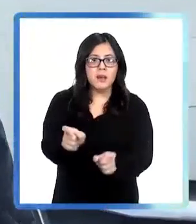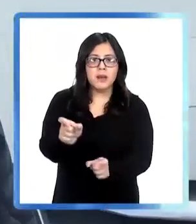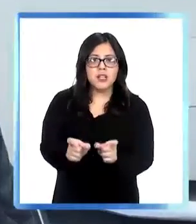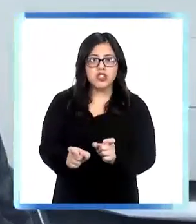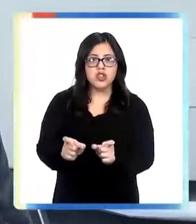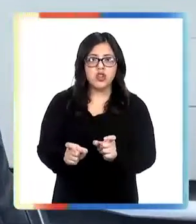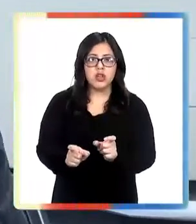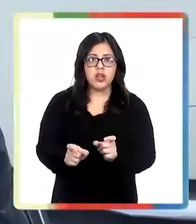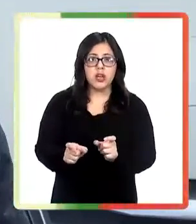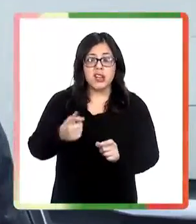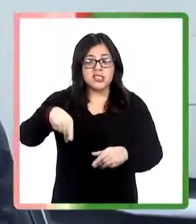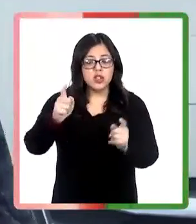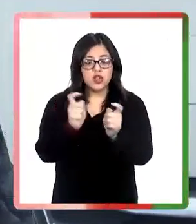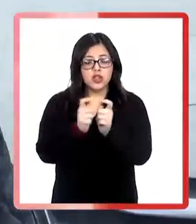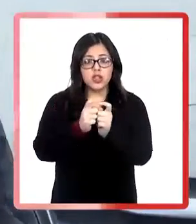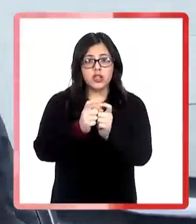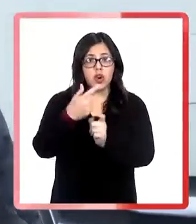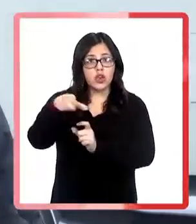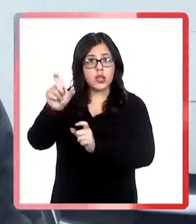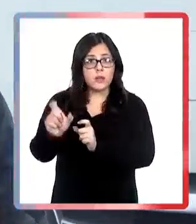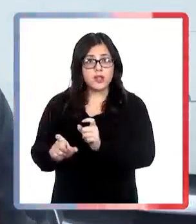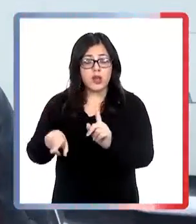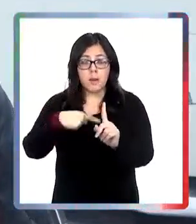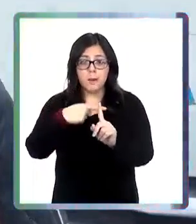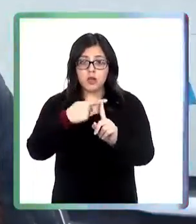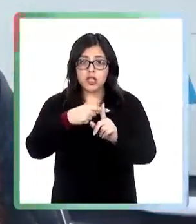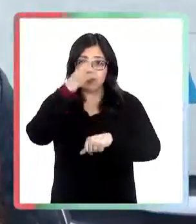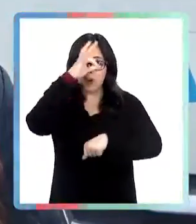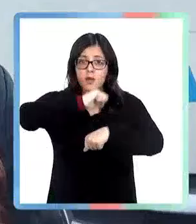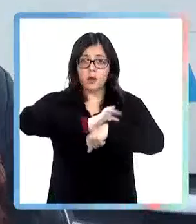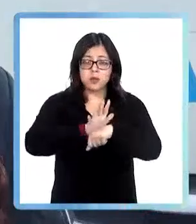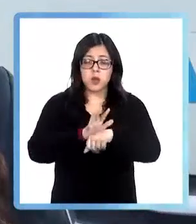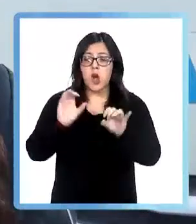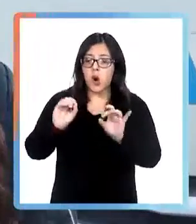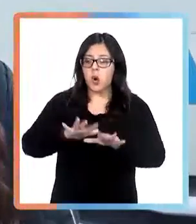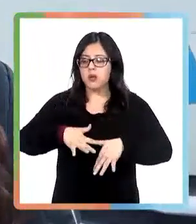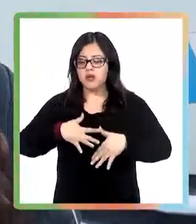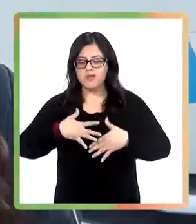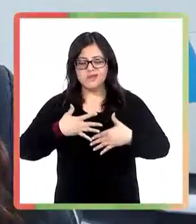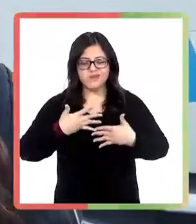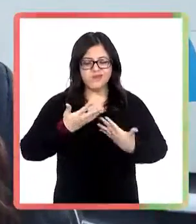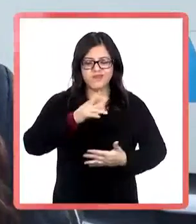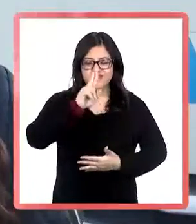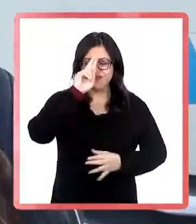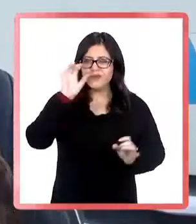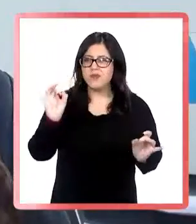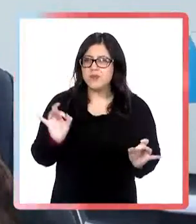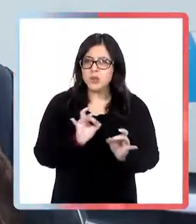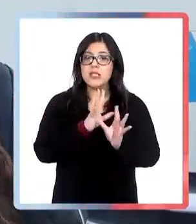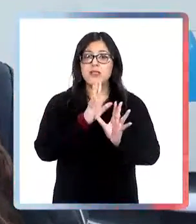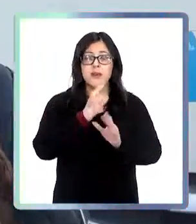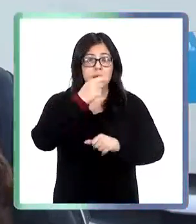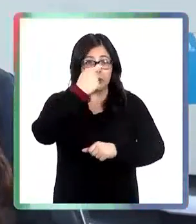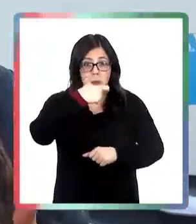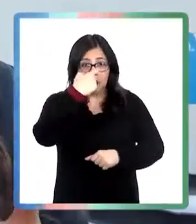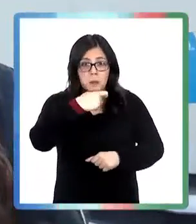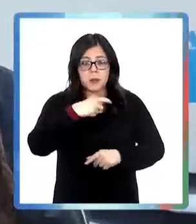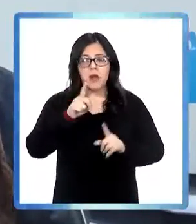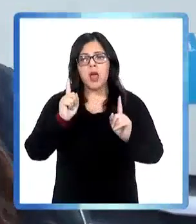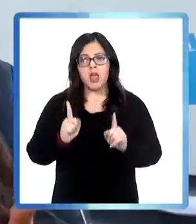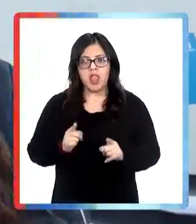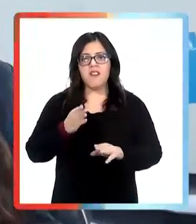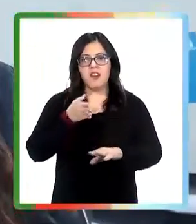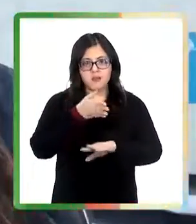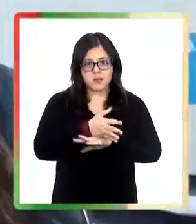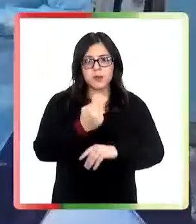personas, si han estado en contacto con un positivo o ante el primer síntoma que se crea que pueda ser un resfrío,